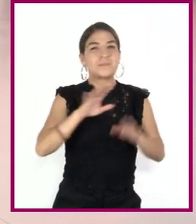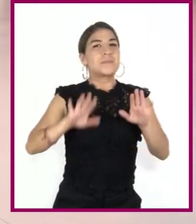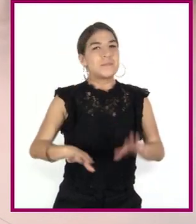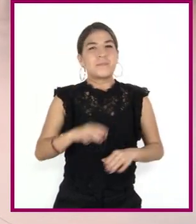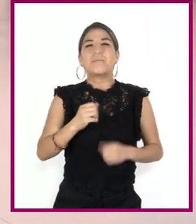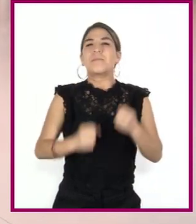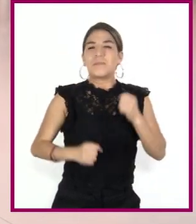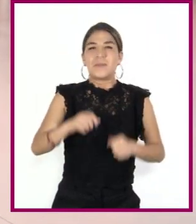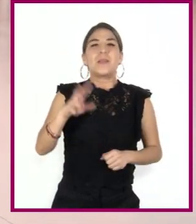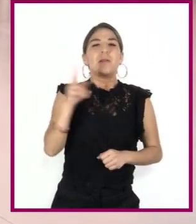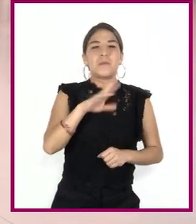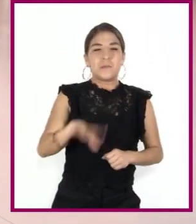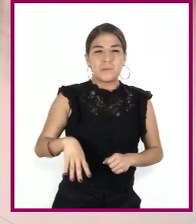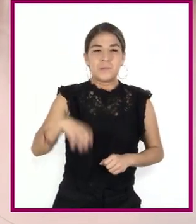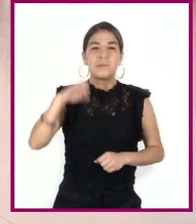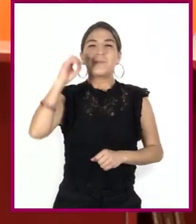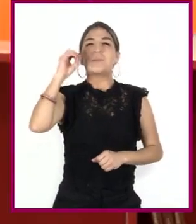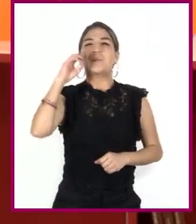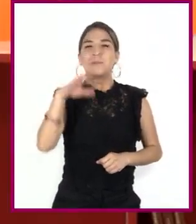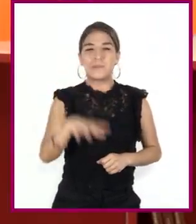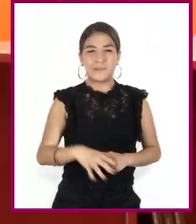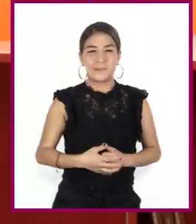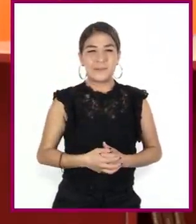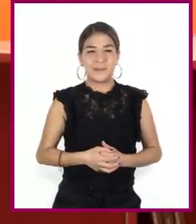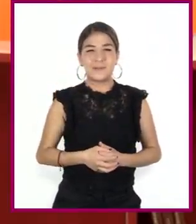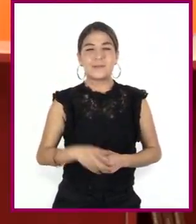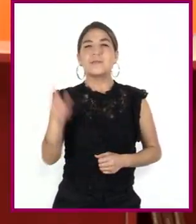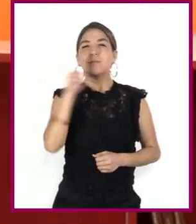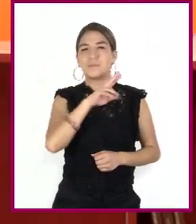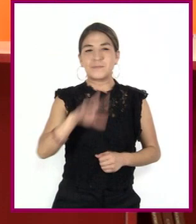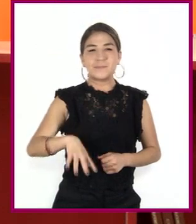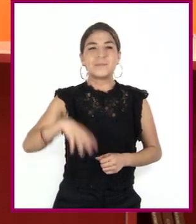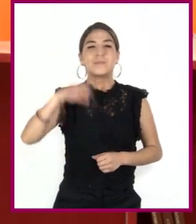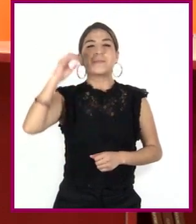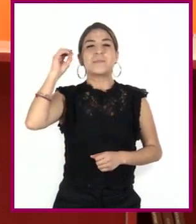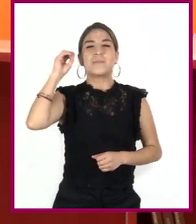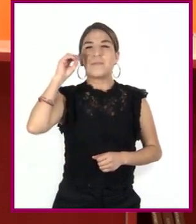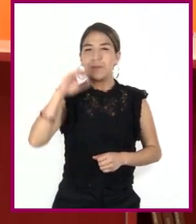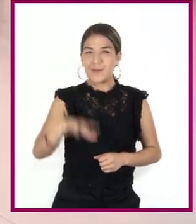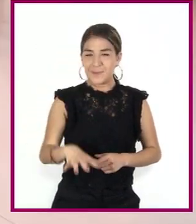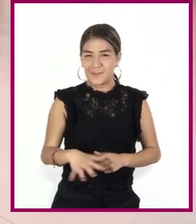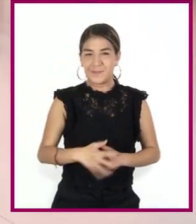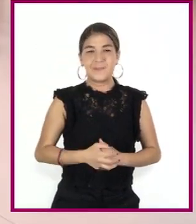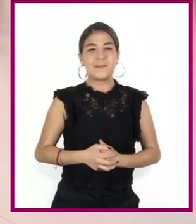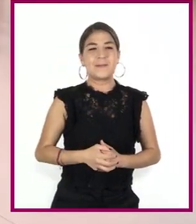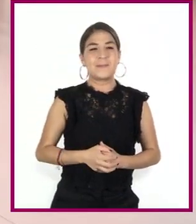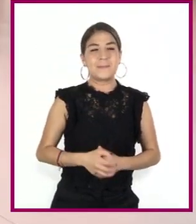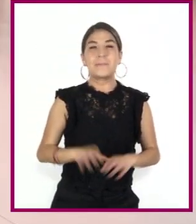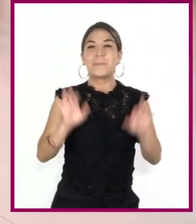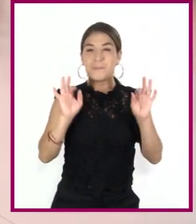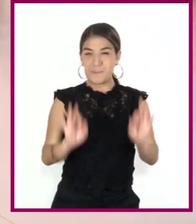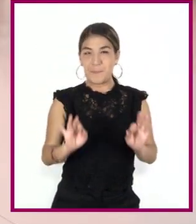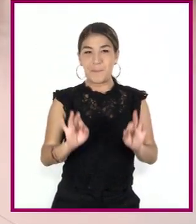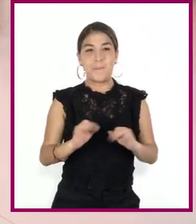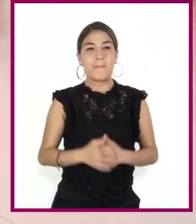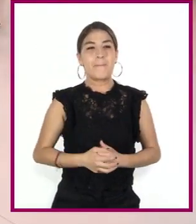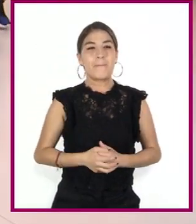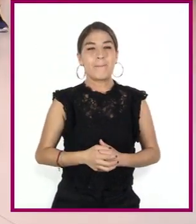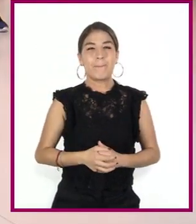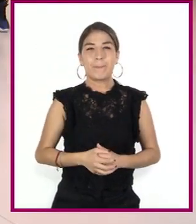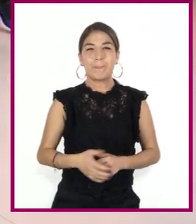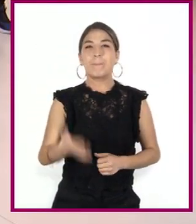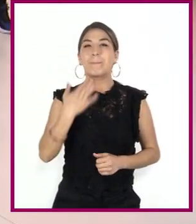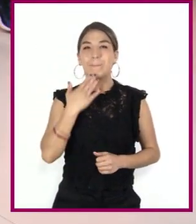Ahí aprovechamos para hacer nuestras respiraciones. Inhalamos y exhalamos. Muy bien.